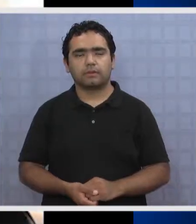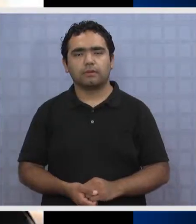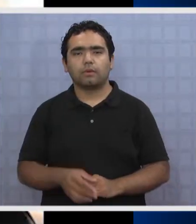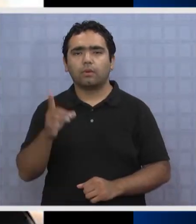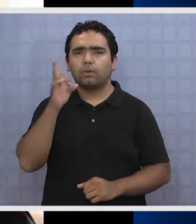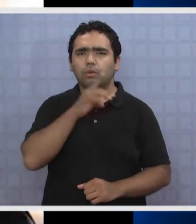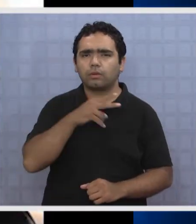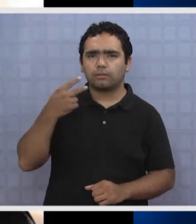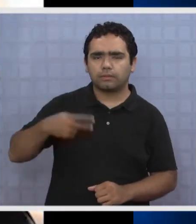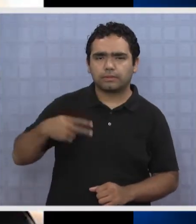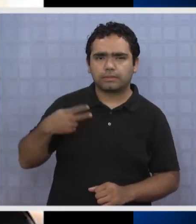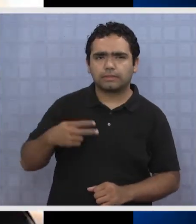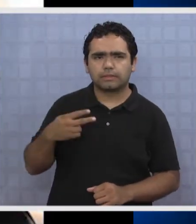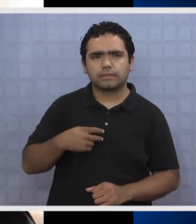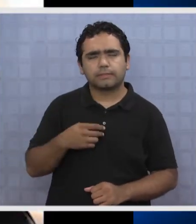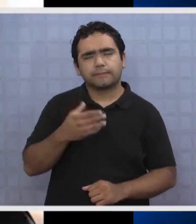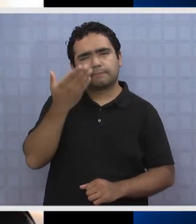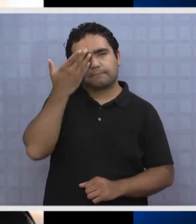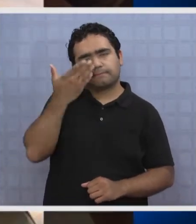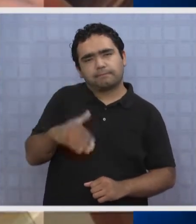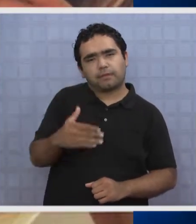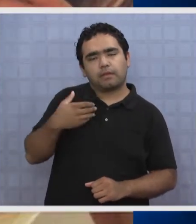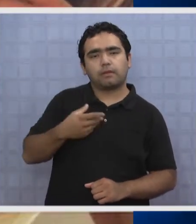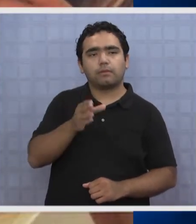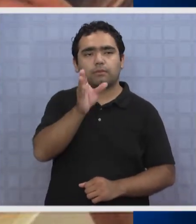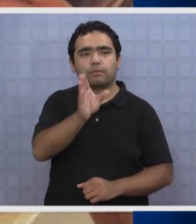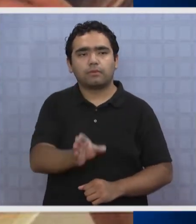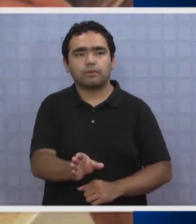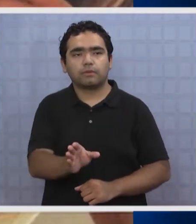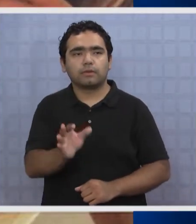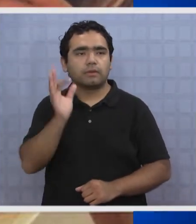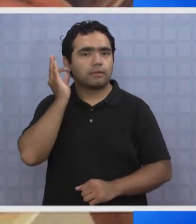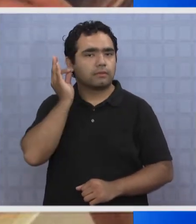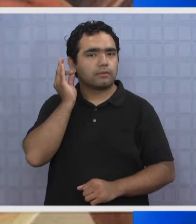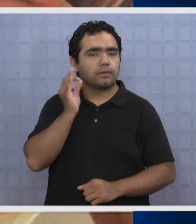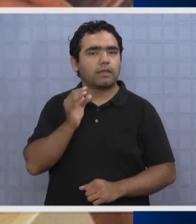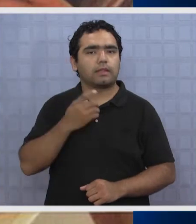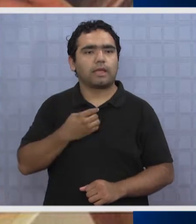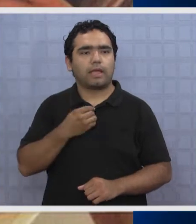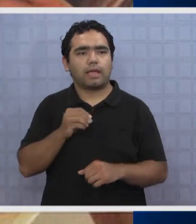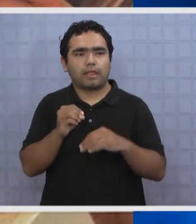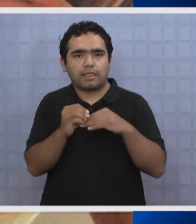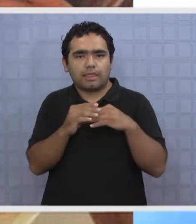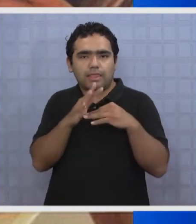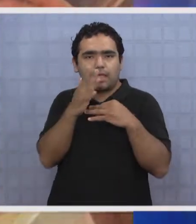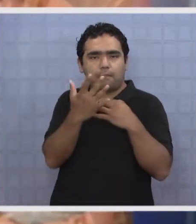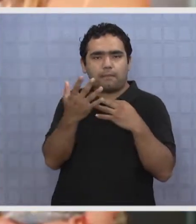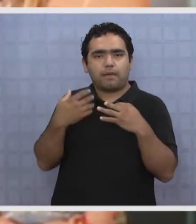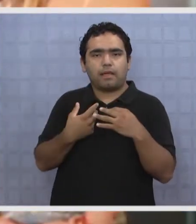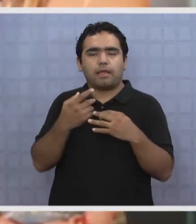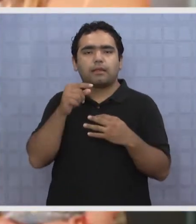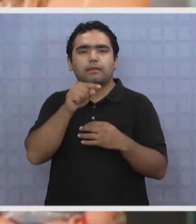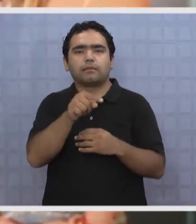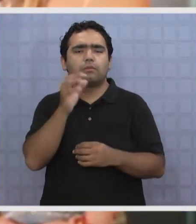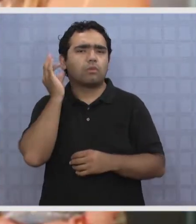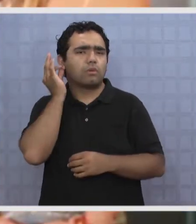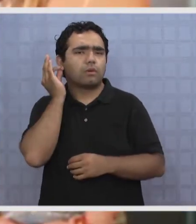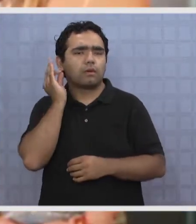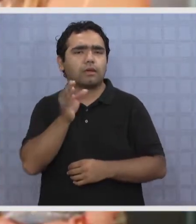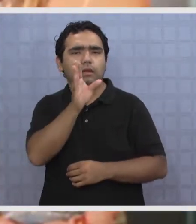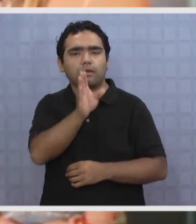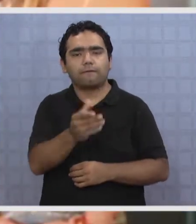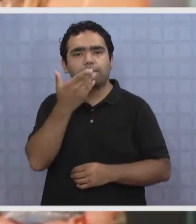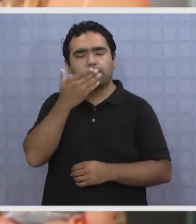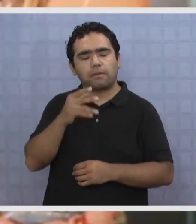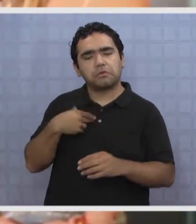Una de las últimas noticias amargas de la farándula chilena fue la muerte de la integrante del reality Diamantes en Bruto, Daniela Robles, la que murió